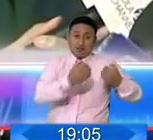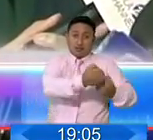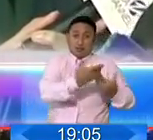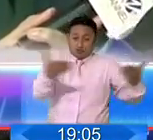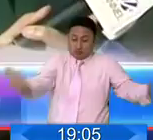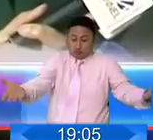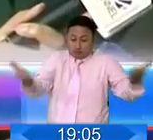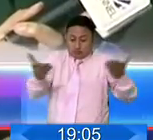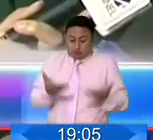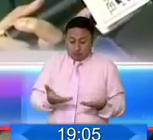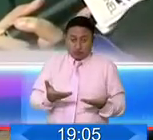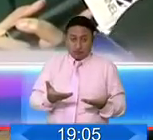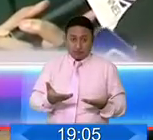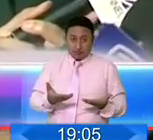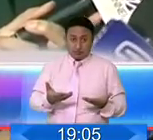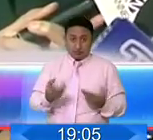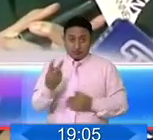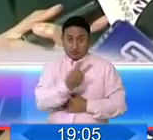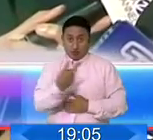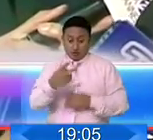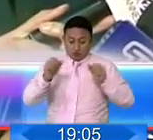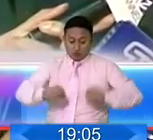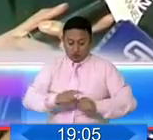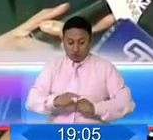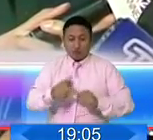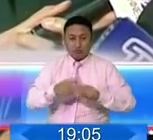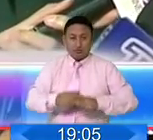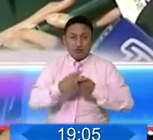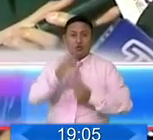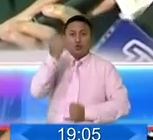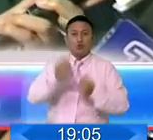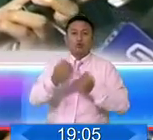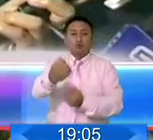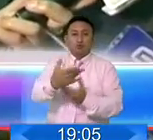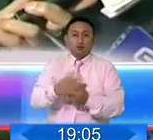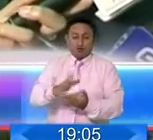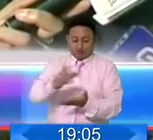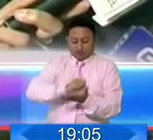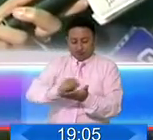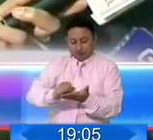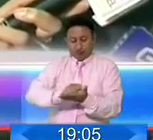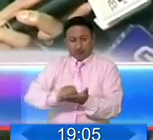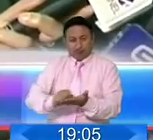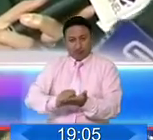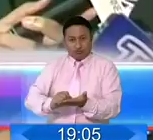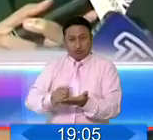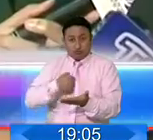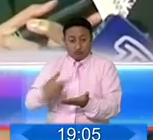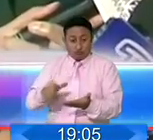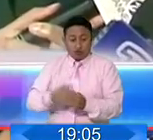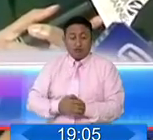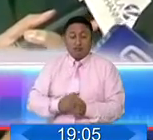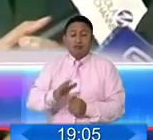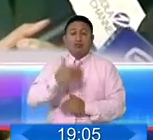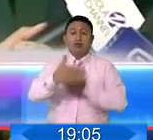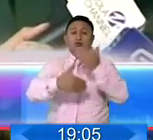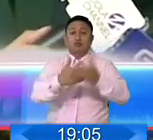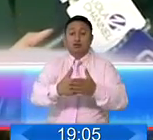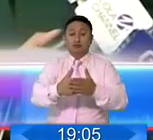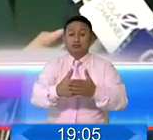que nos sirvió de base para poder elaborar el informe final que nosotros pusimos en conocimiento